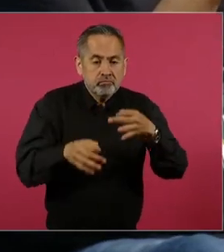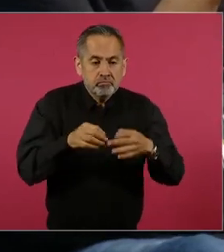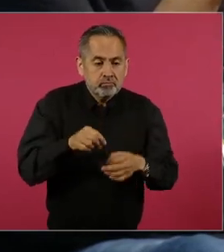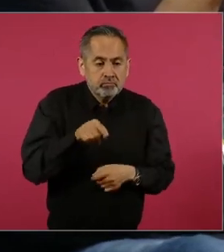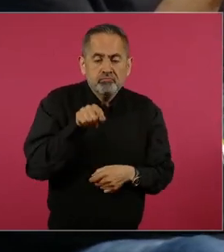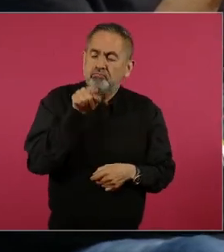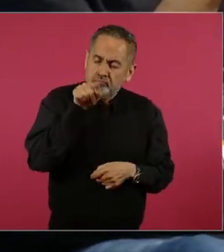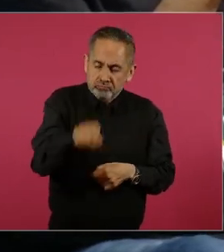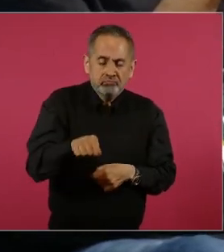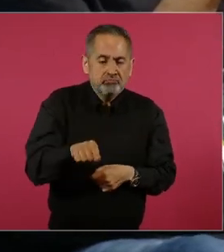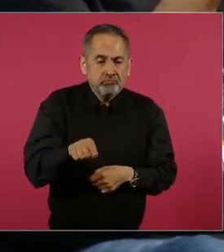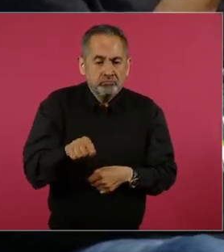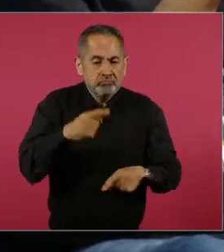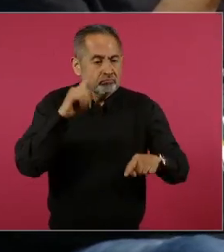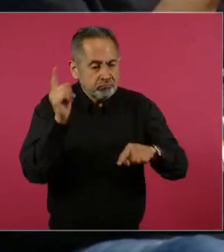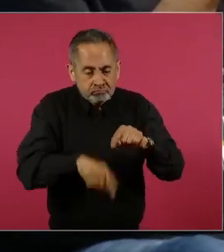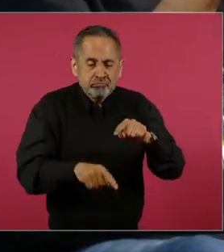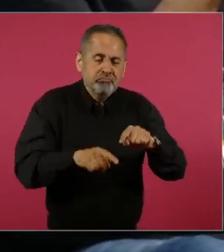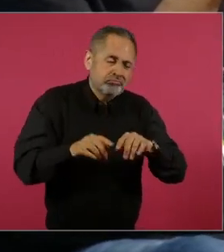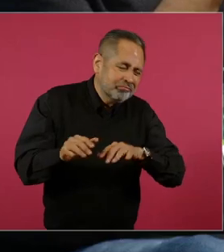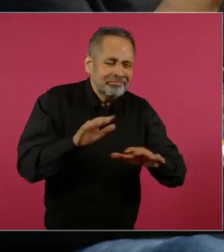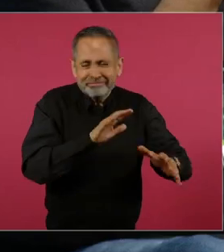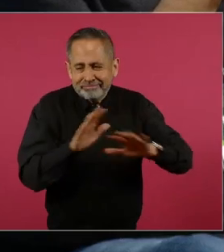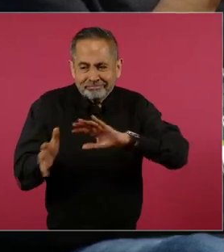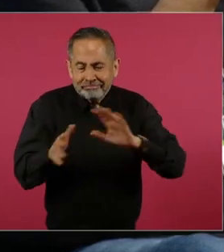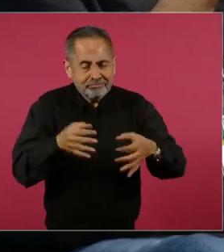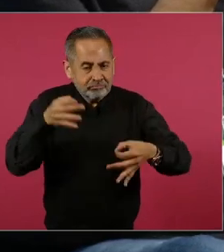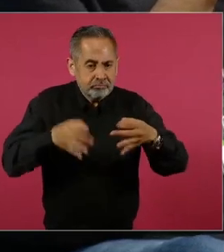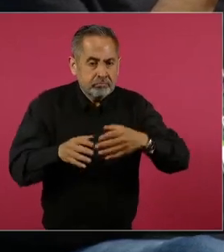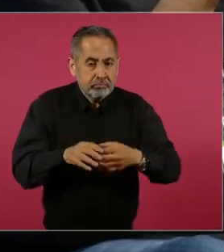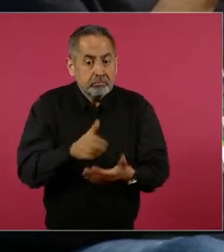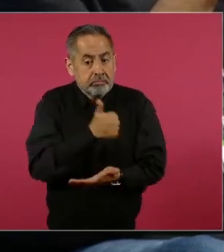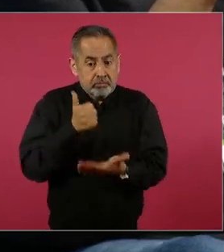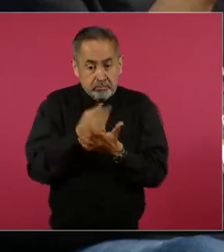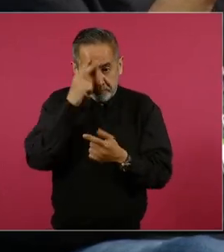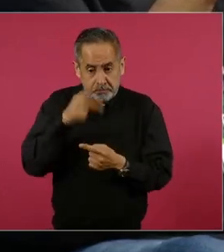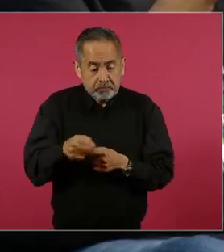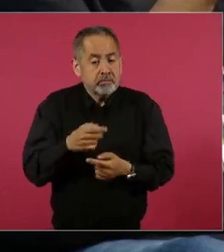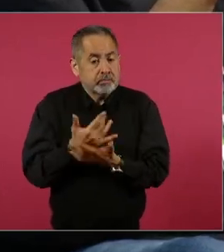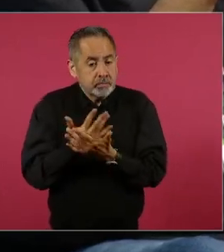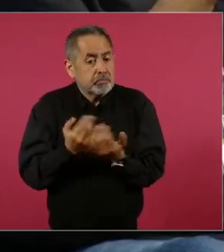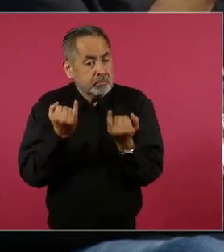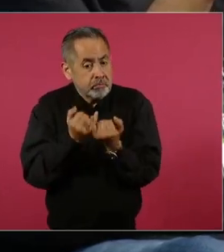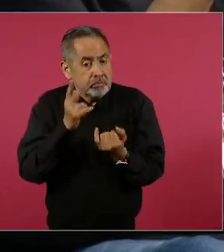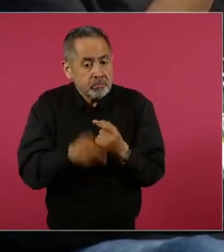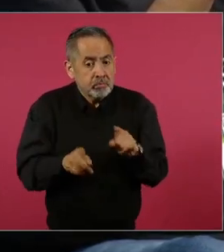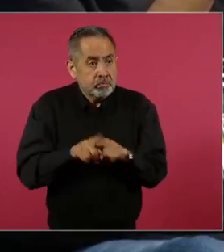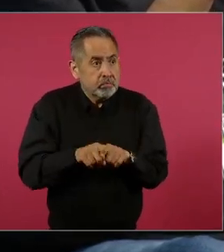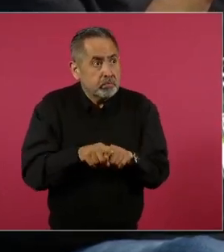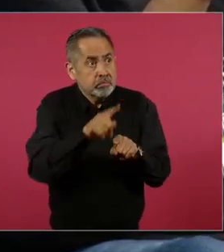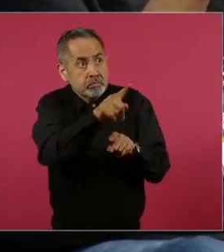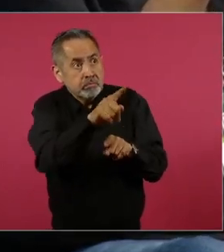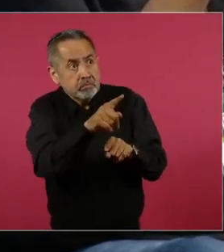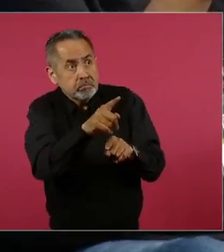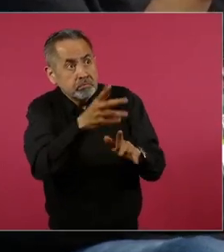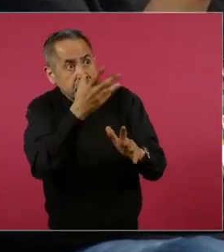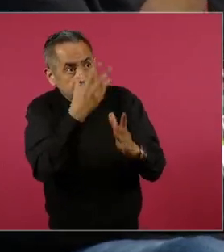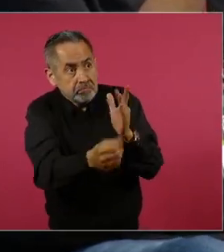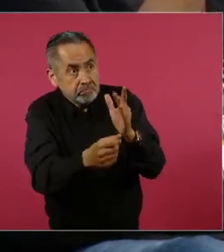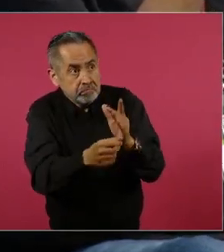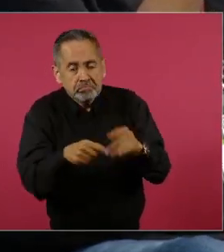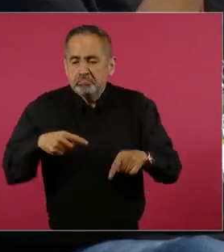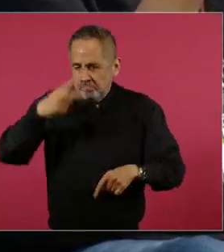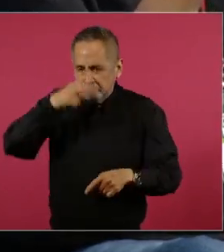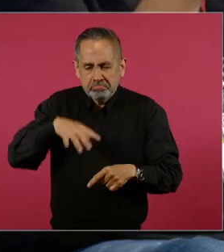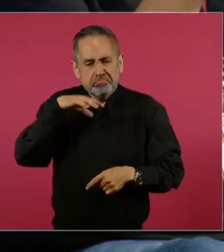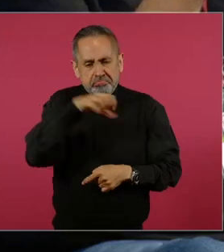de ellos y le quitaron otro, y después en la Ciudad de México hay otro esperándole, pues, por si llega a librarla de allá. En la